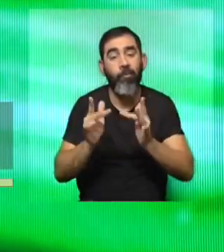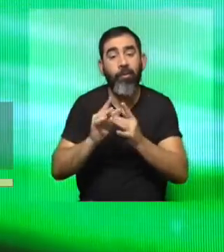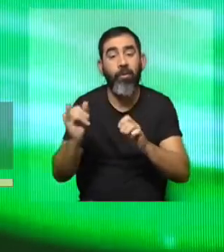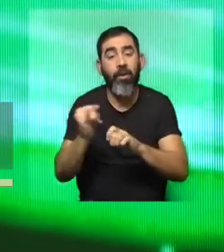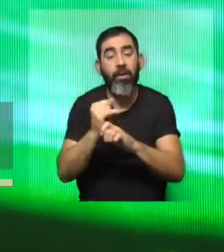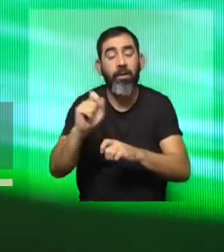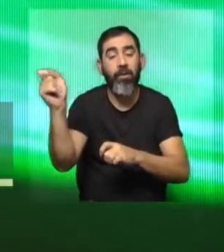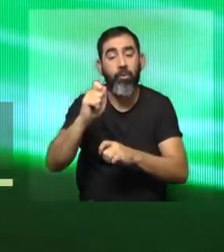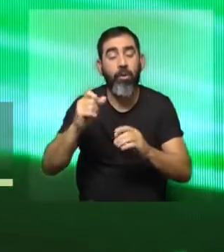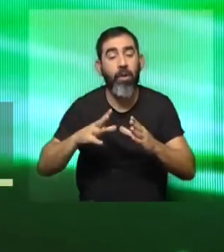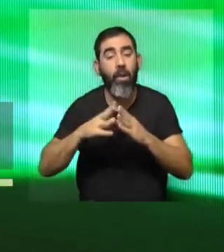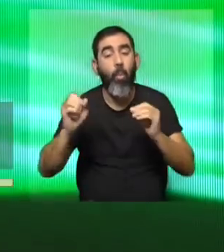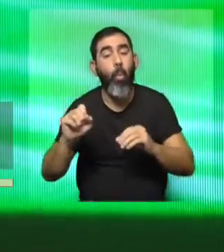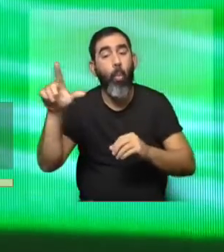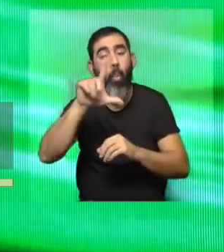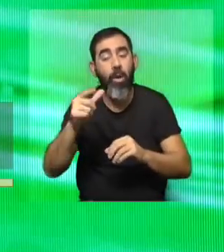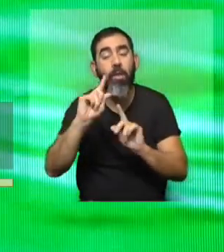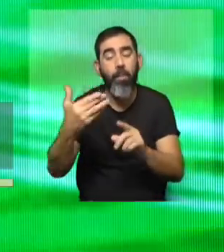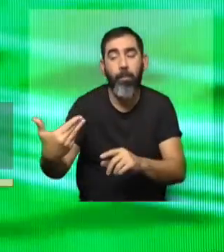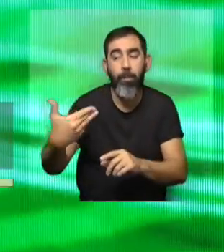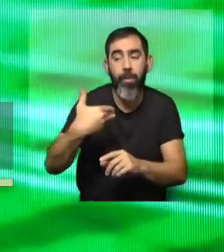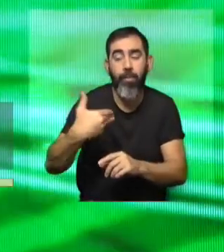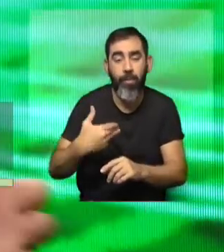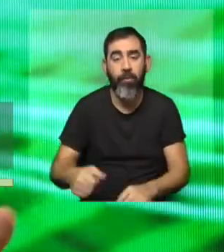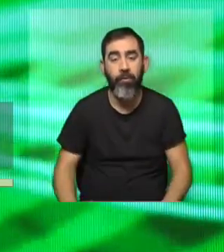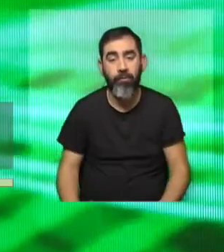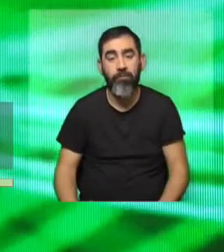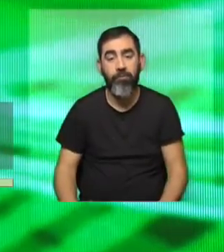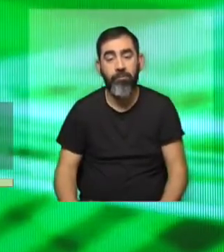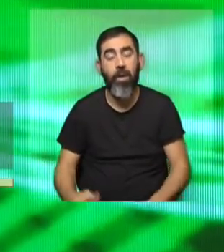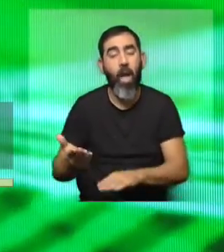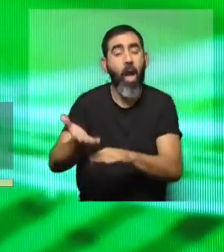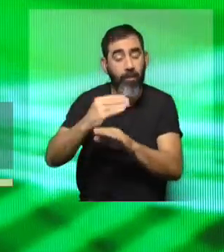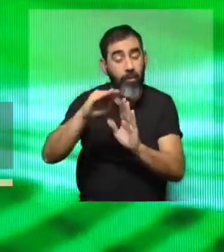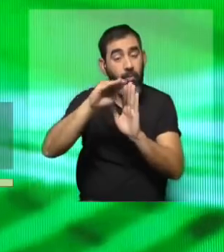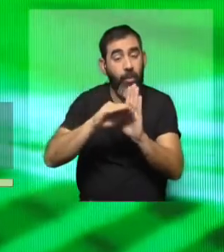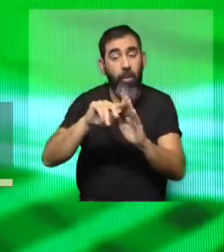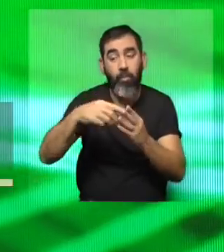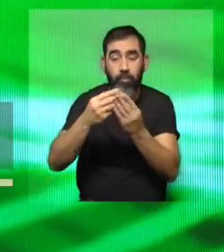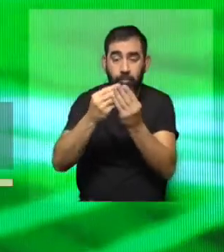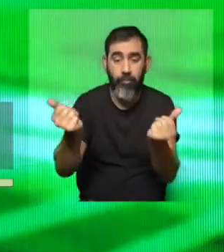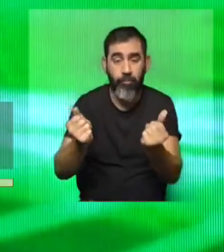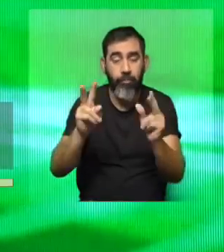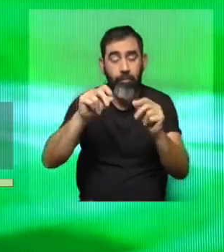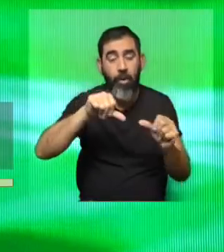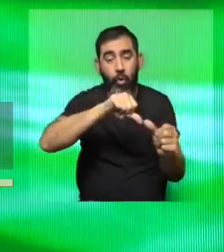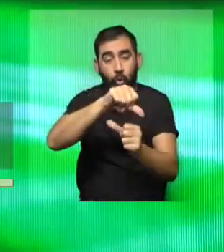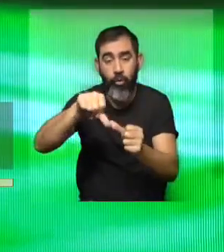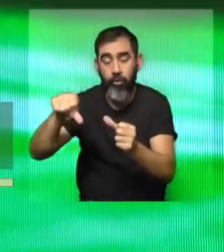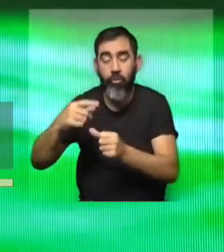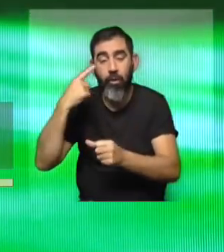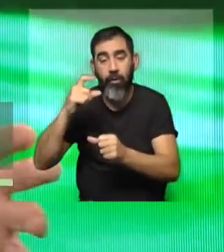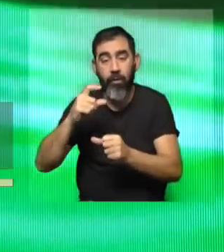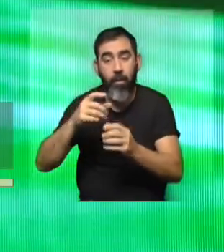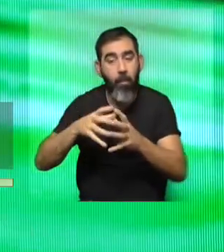instituciones públicas escuelas que también me lo me lo solicitan que estuvo el programa en algún momento y después se fue por un tema de rotación y la idea es